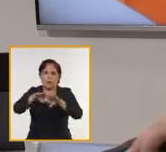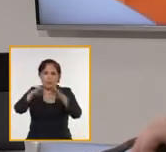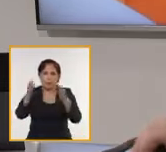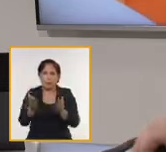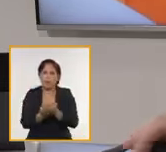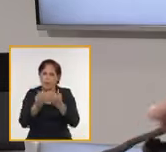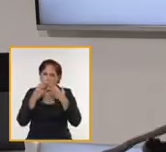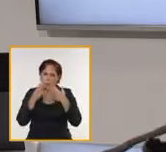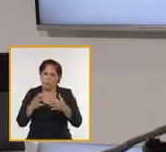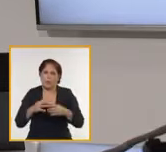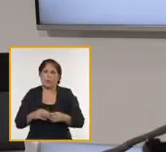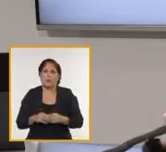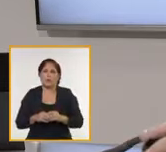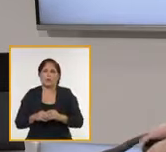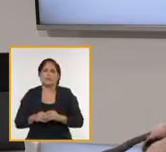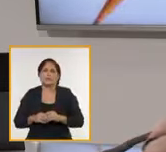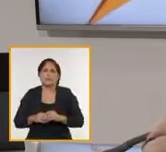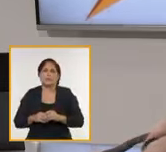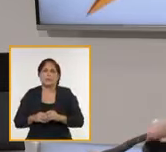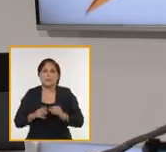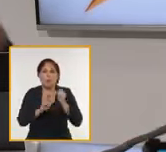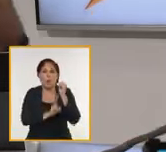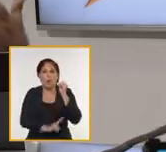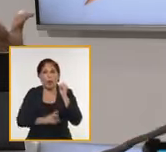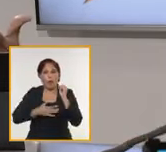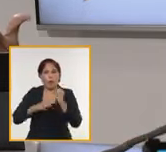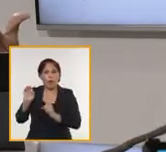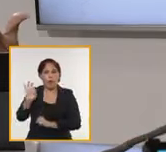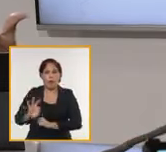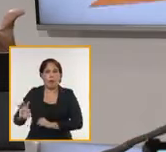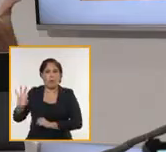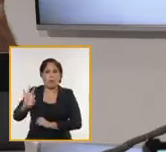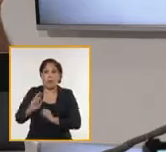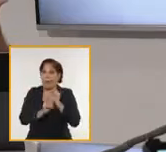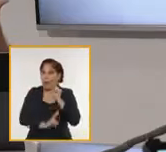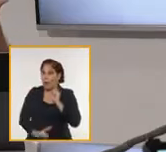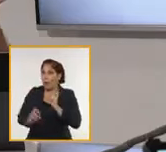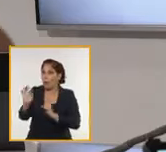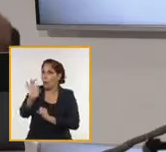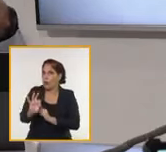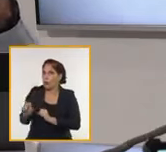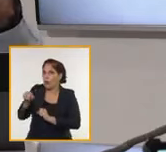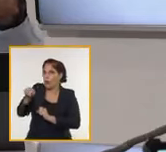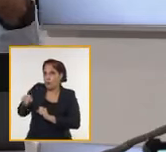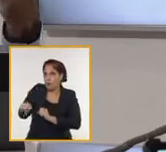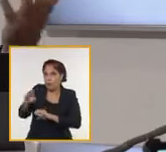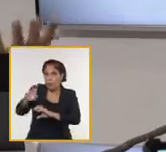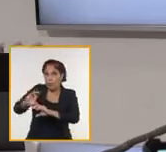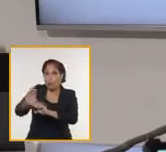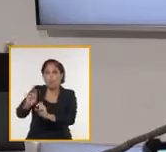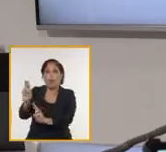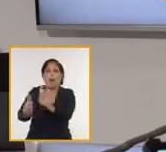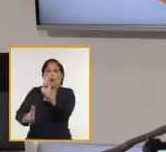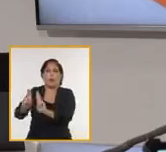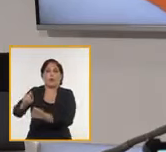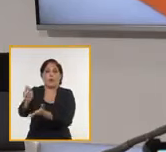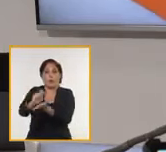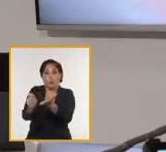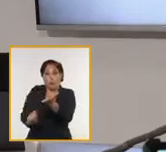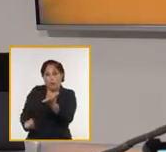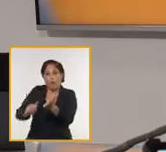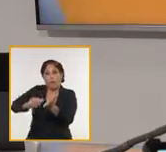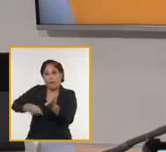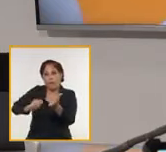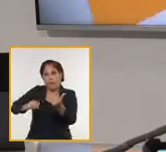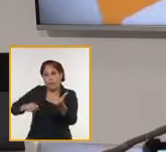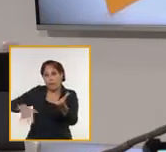valor más grande que tiene esta cumbre, el consenso que han logrado, el documento que se firmó